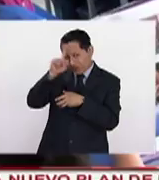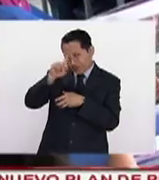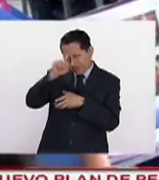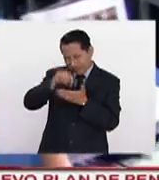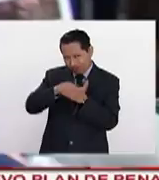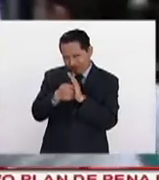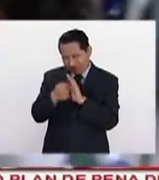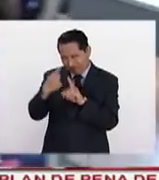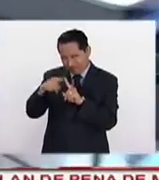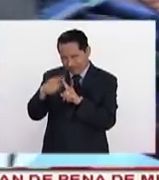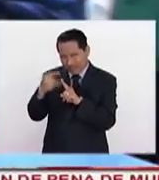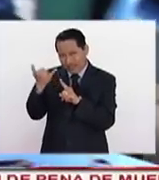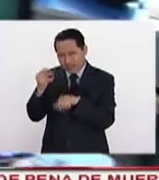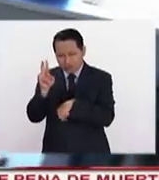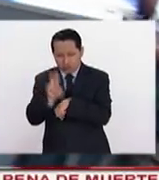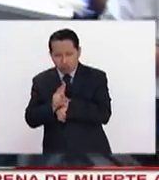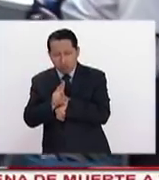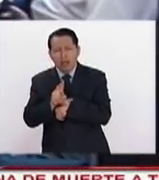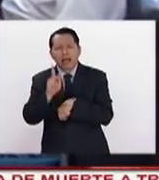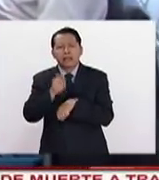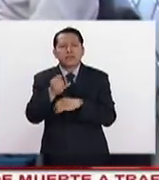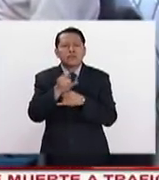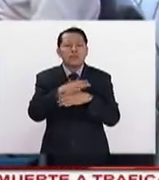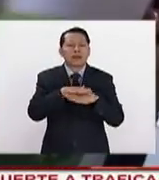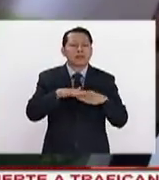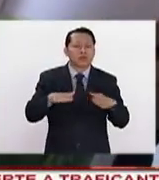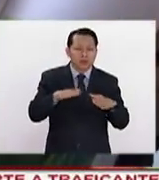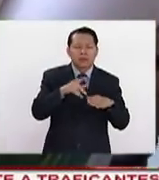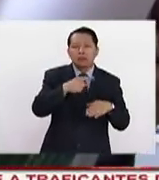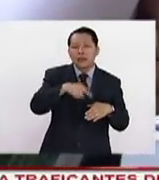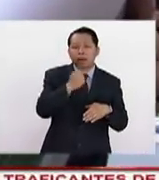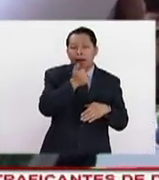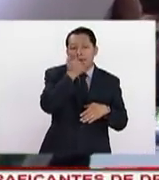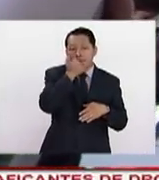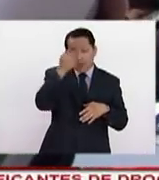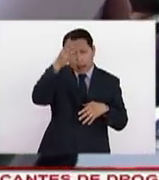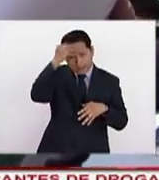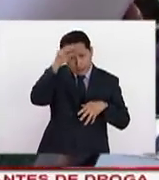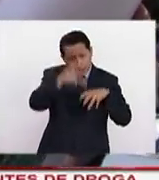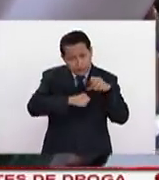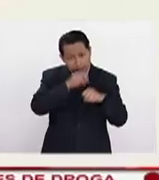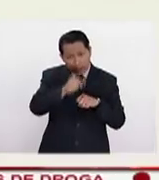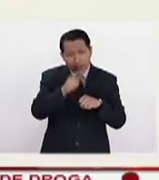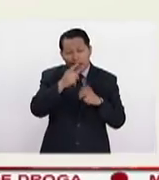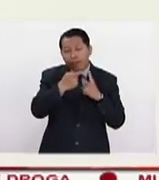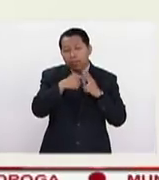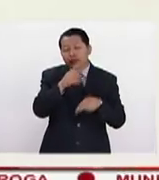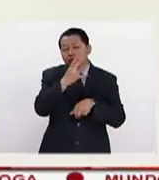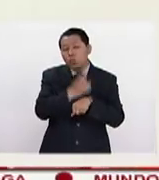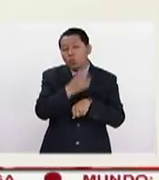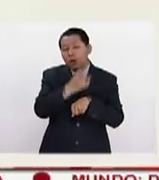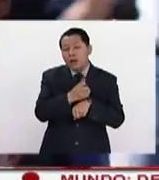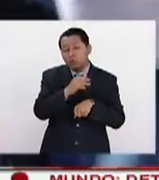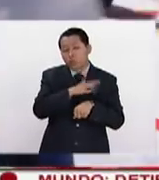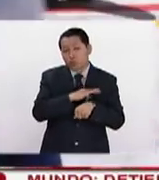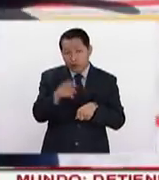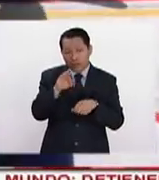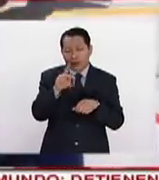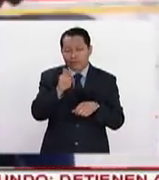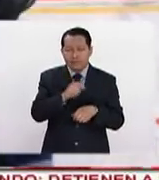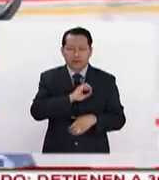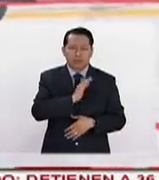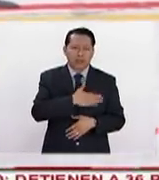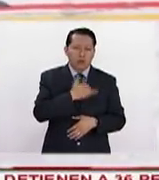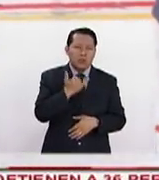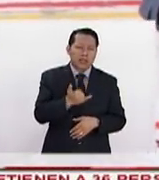supervisores contar con información acerca de los aprendizajes alcanzados por los alumnos que inician el cuarto grado de educación primaria en español